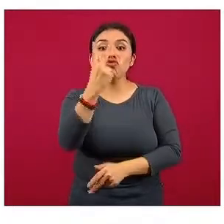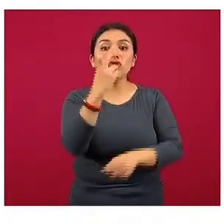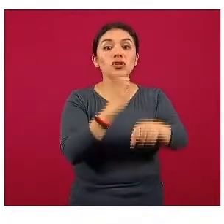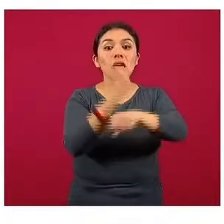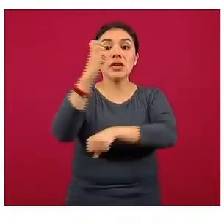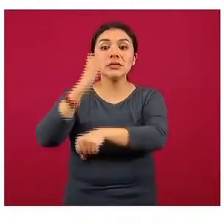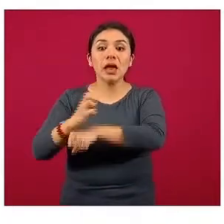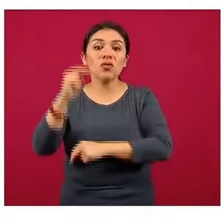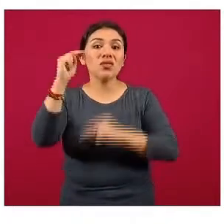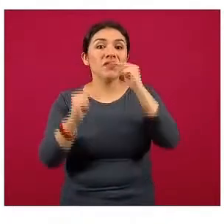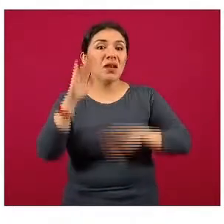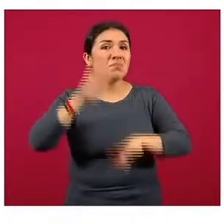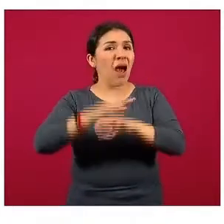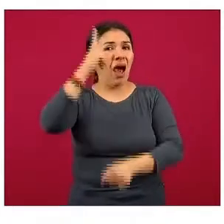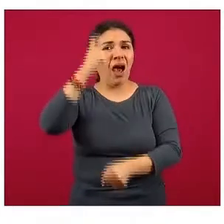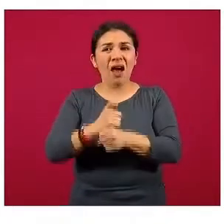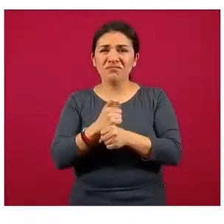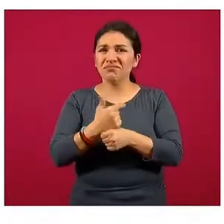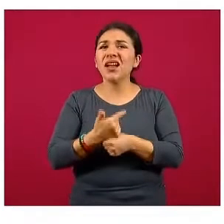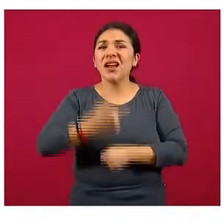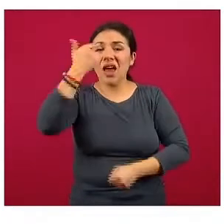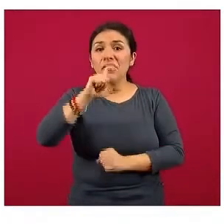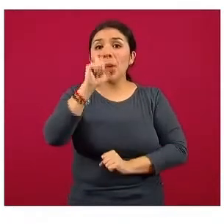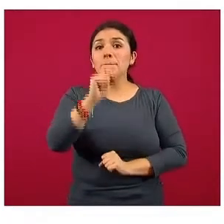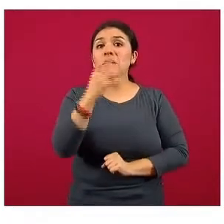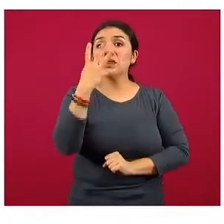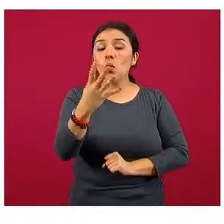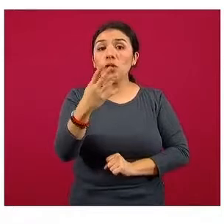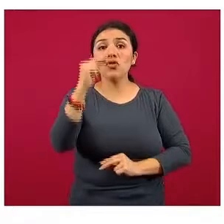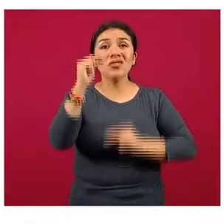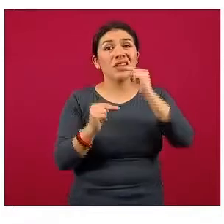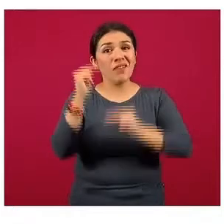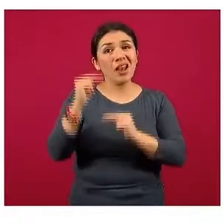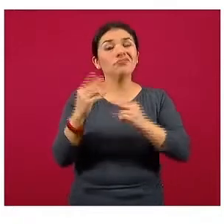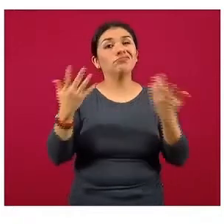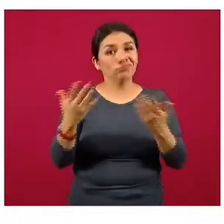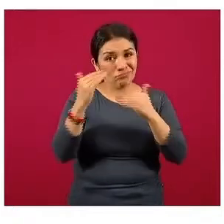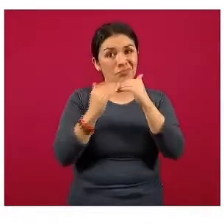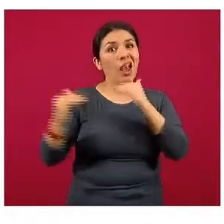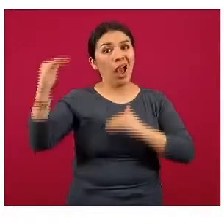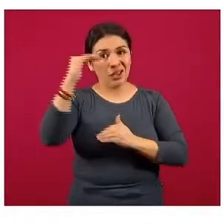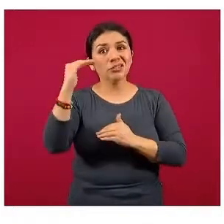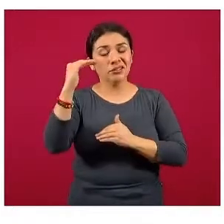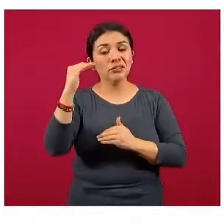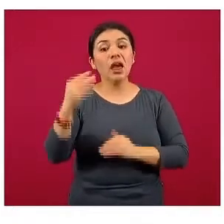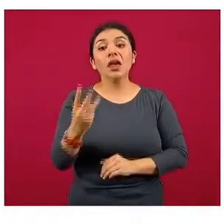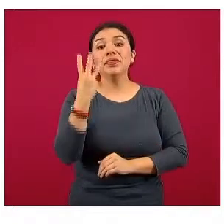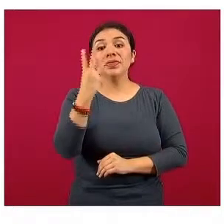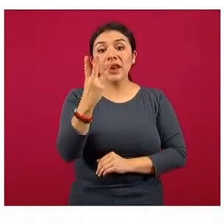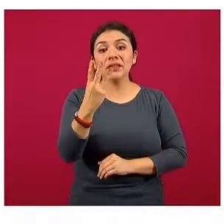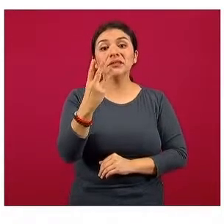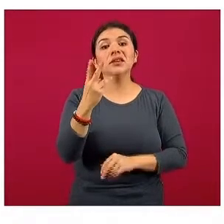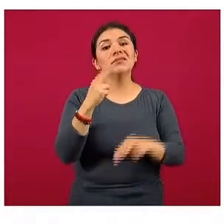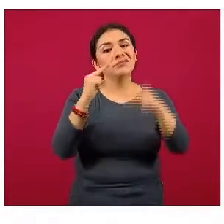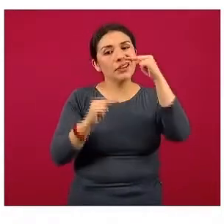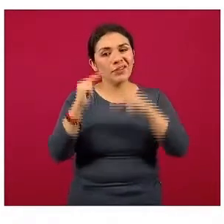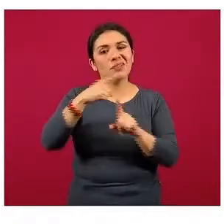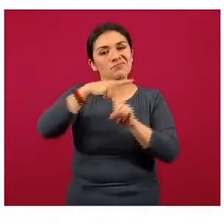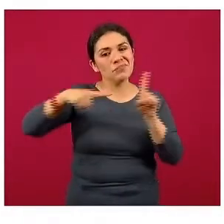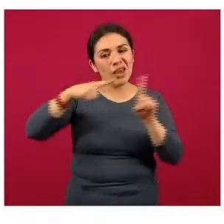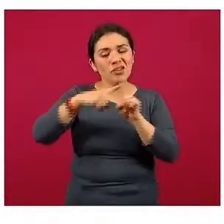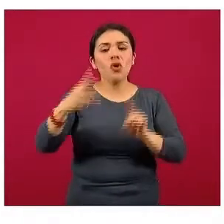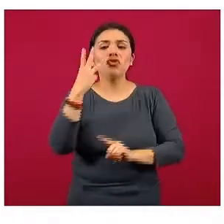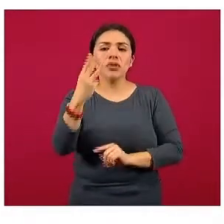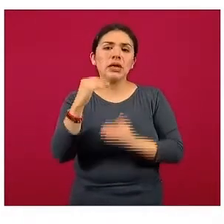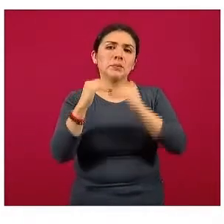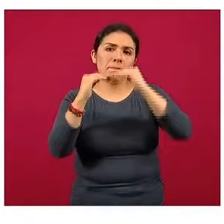entidades en el nivel máximo, 24 en el nivel alto, 3 en nivel medio y 3 en